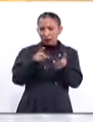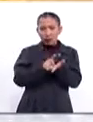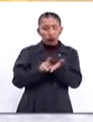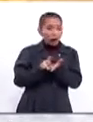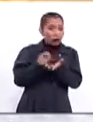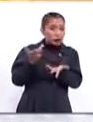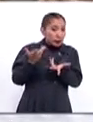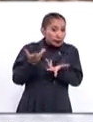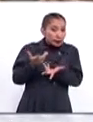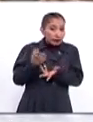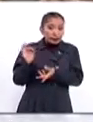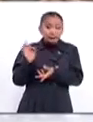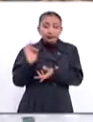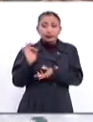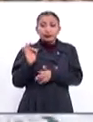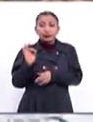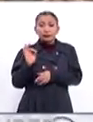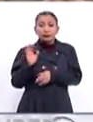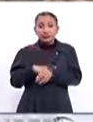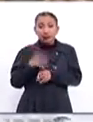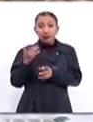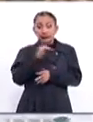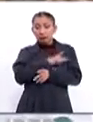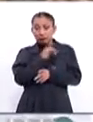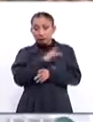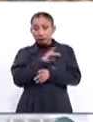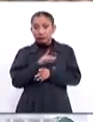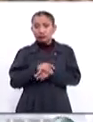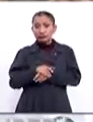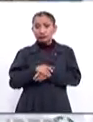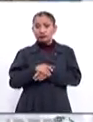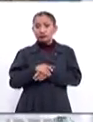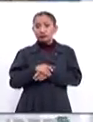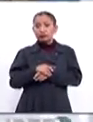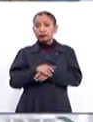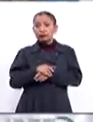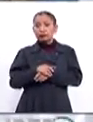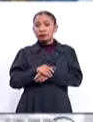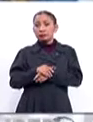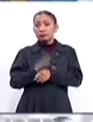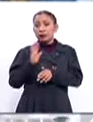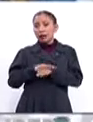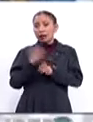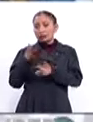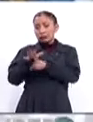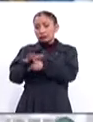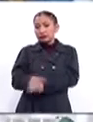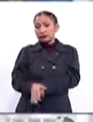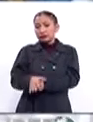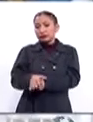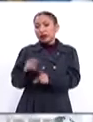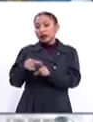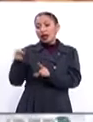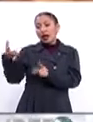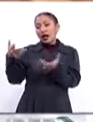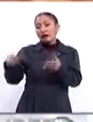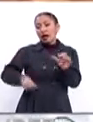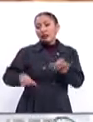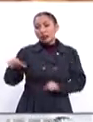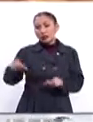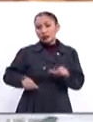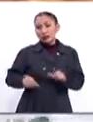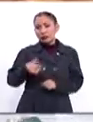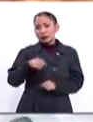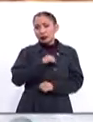y genera, por supuesto, más miedo y más, pues más presión, ¿no?, a quienes se dediquen a esas